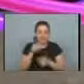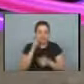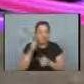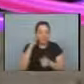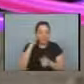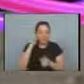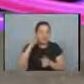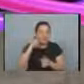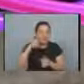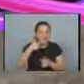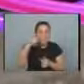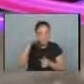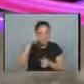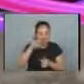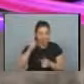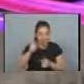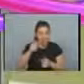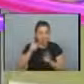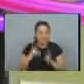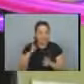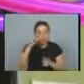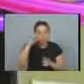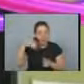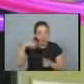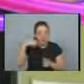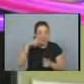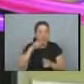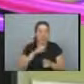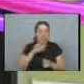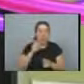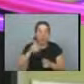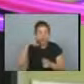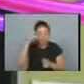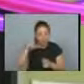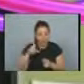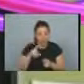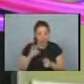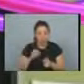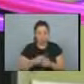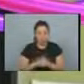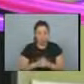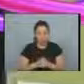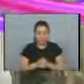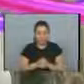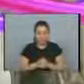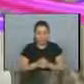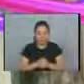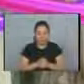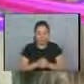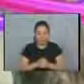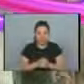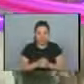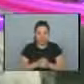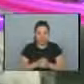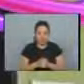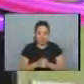Gisela Megatop y Benito Camelo, te adora. Cheleo dice, manda saludos a los vagos del taller, nos estamos comiendo